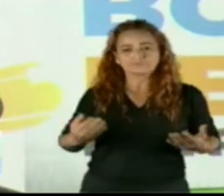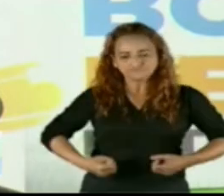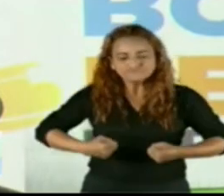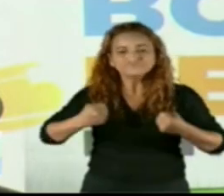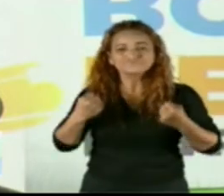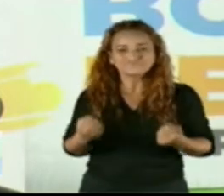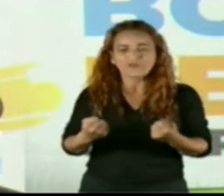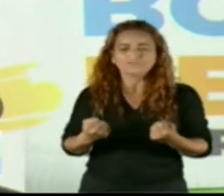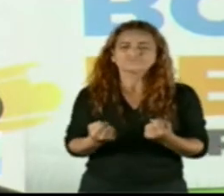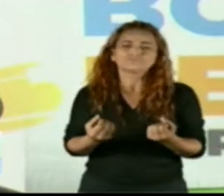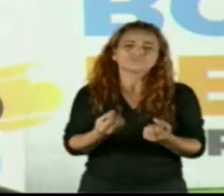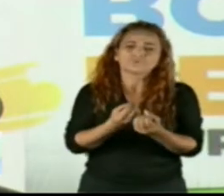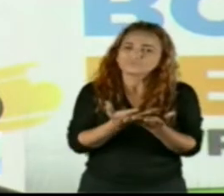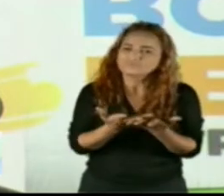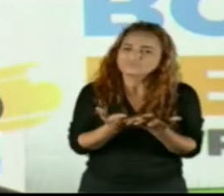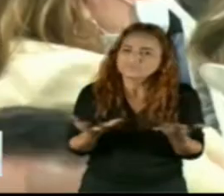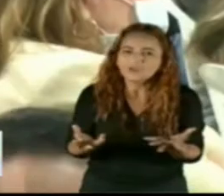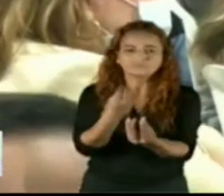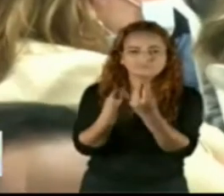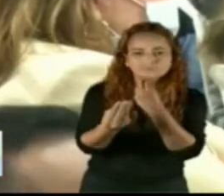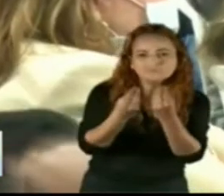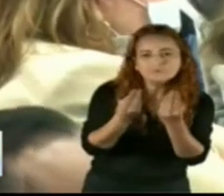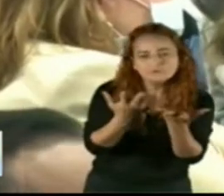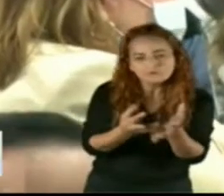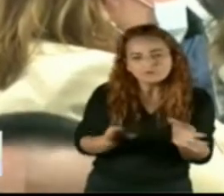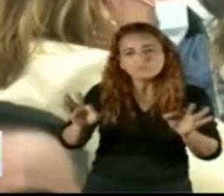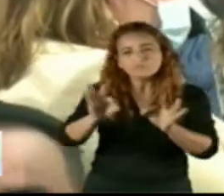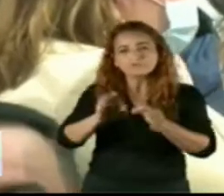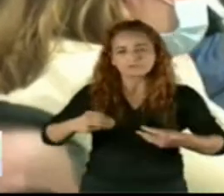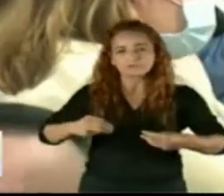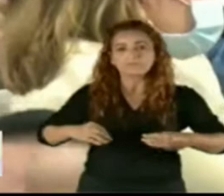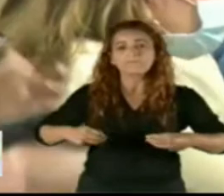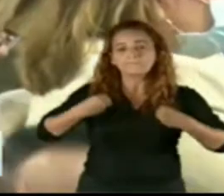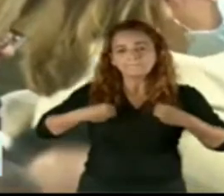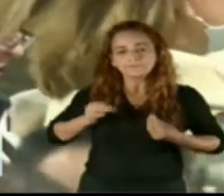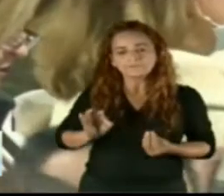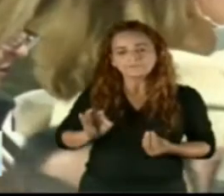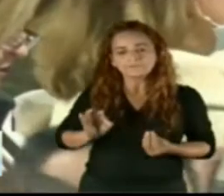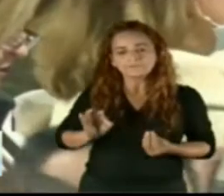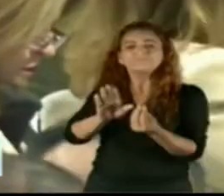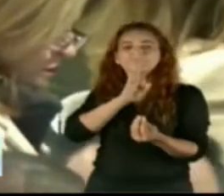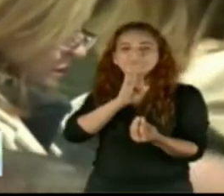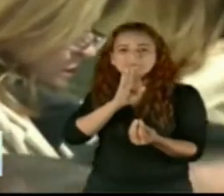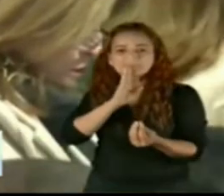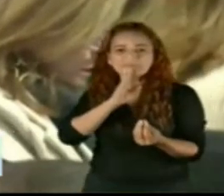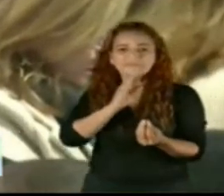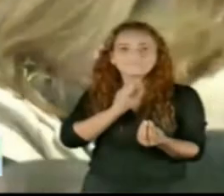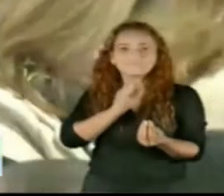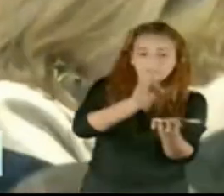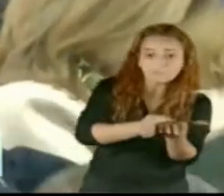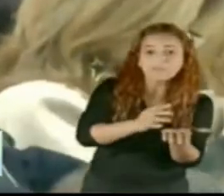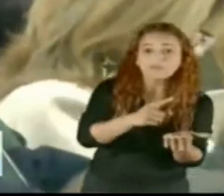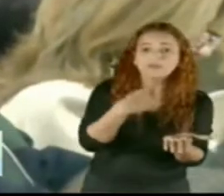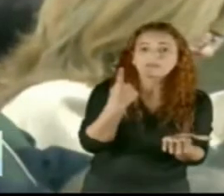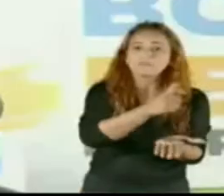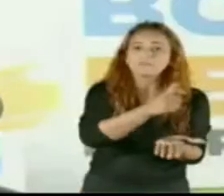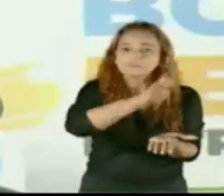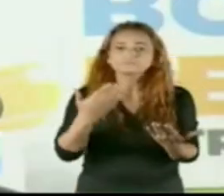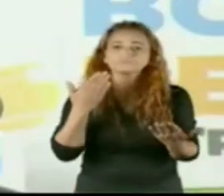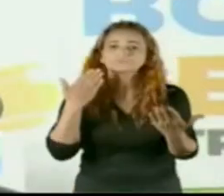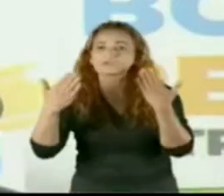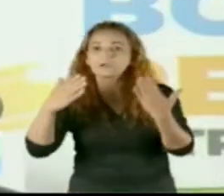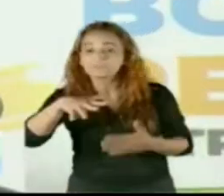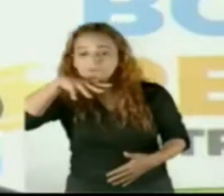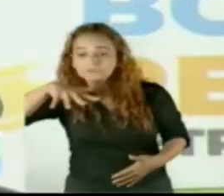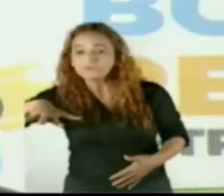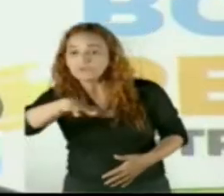subsistencia alimentaria y así mejorar la vida tanto de los capitalinos como de los campesinos